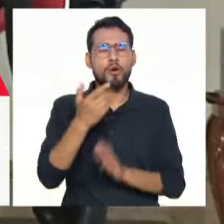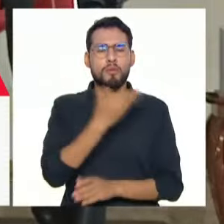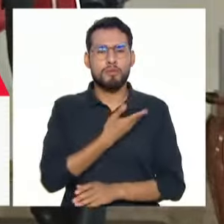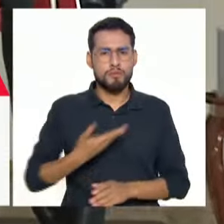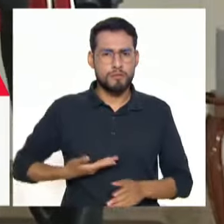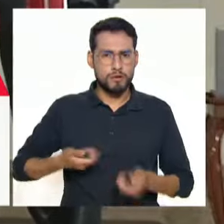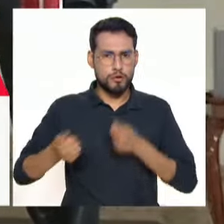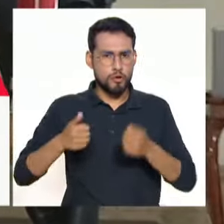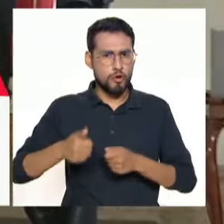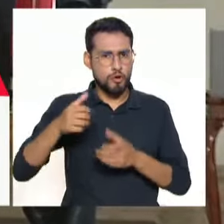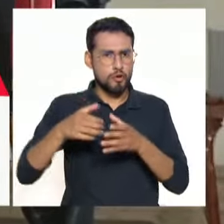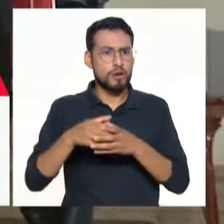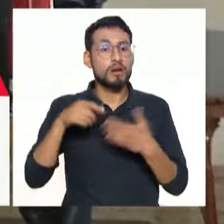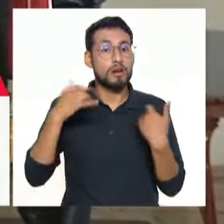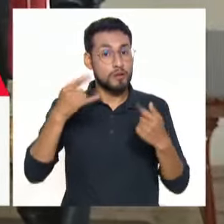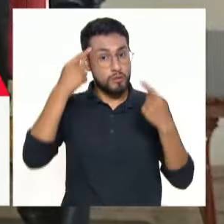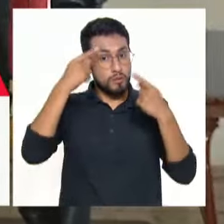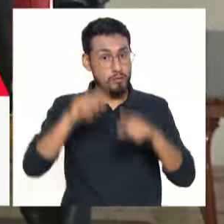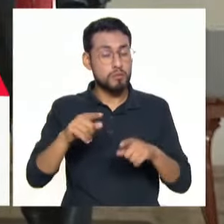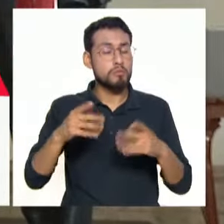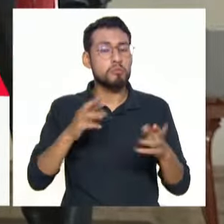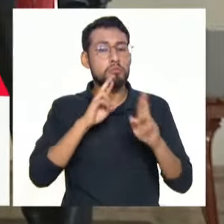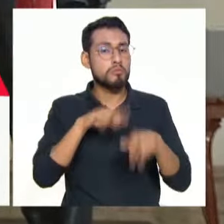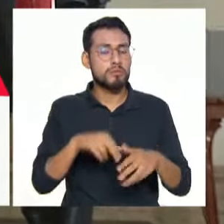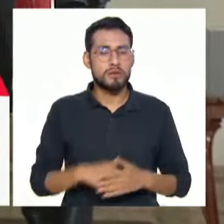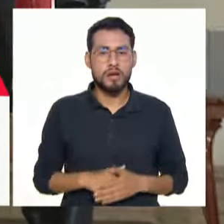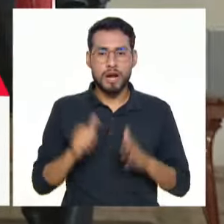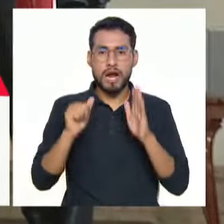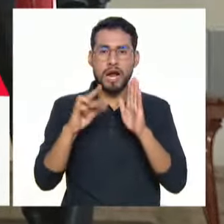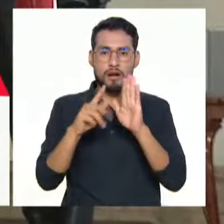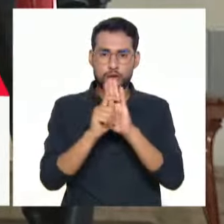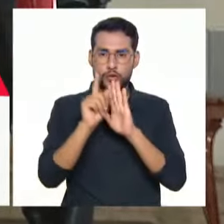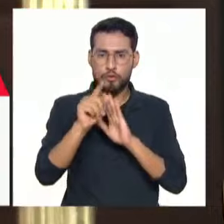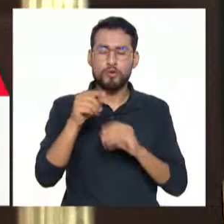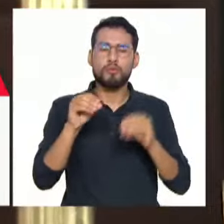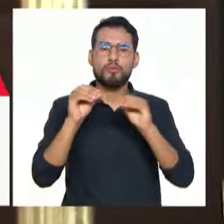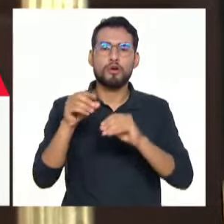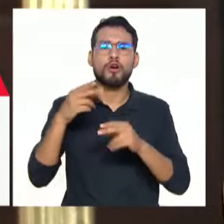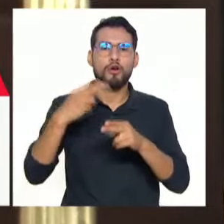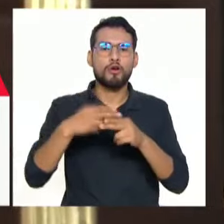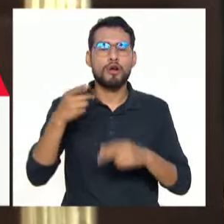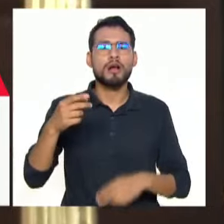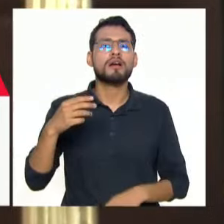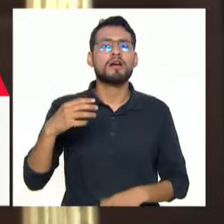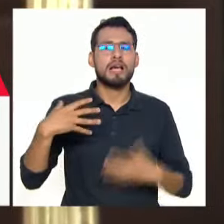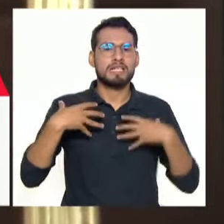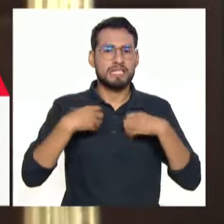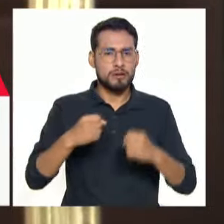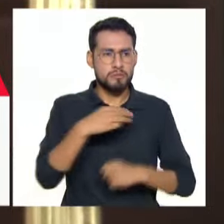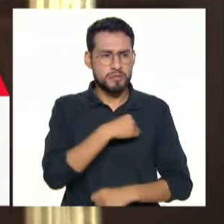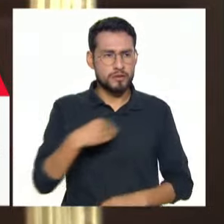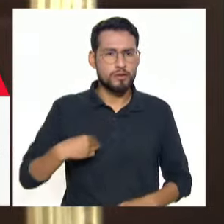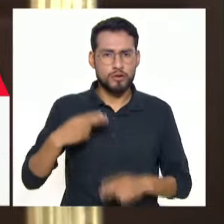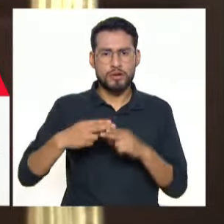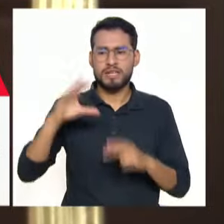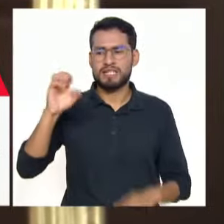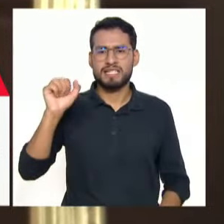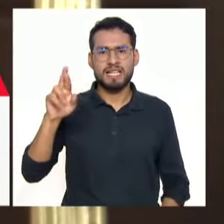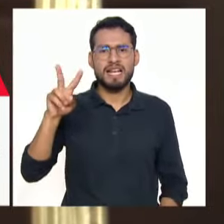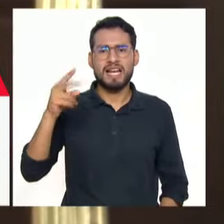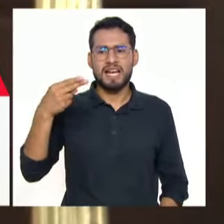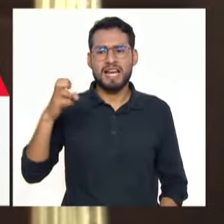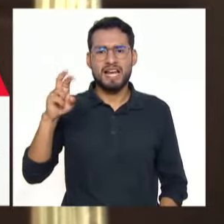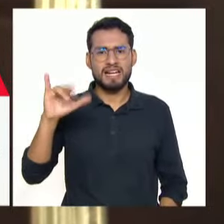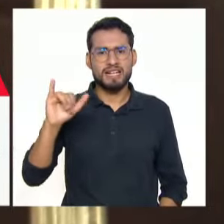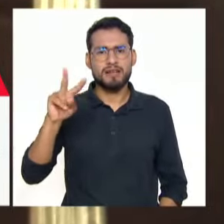Ejecutivo, y estando al acordado, se resuelve. Artículo 1. Nombrar ministro de Estado en el Despacho de Salud al señor César Henry